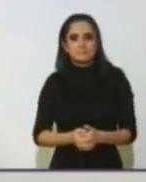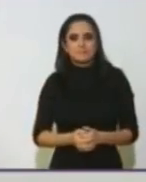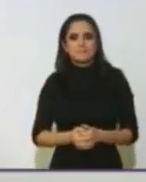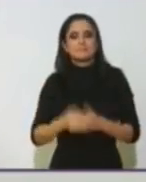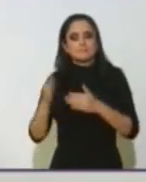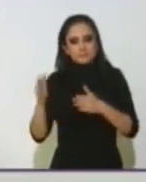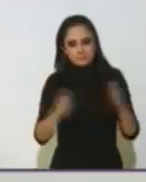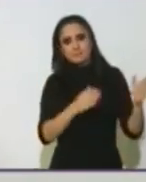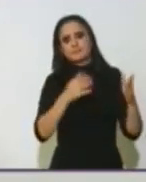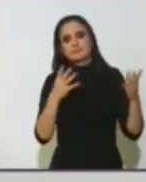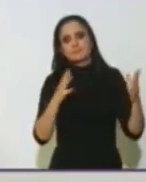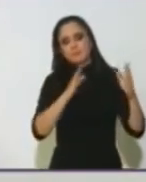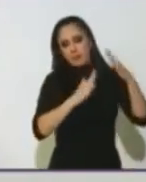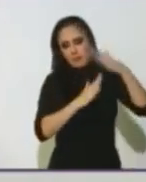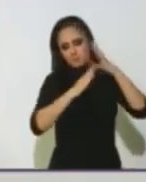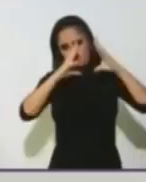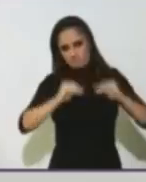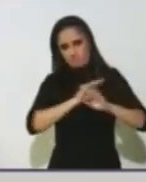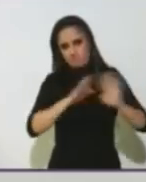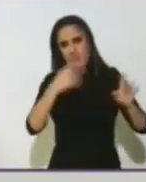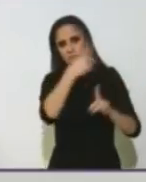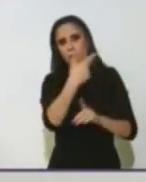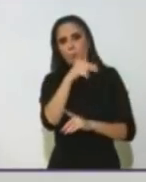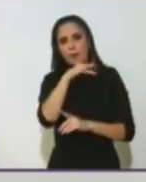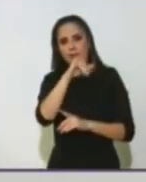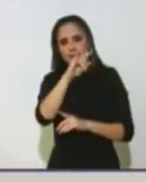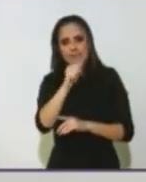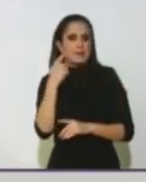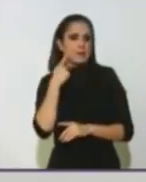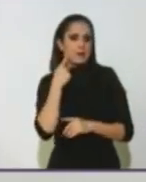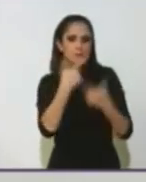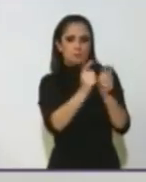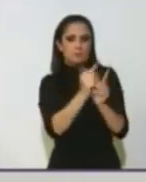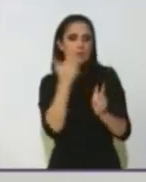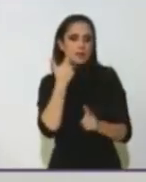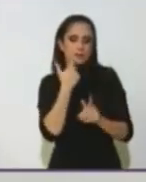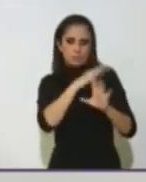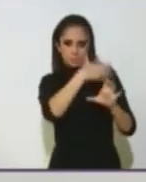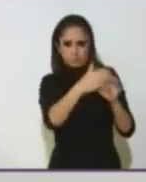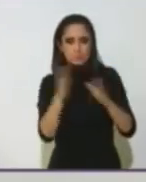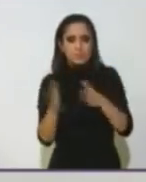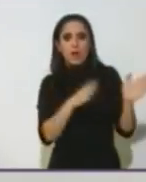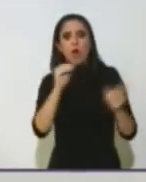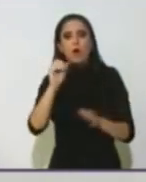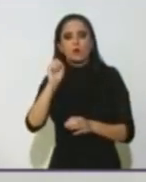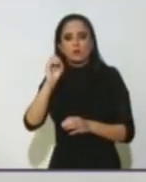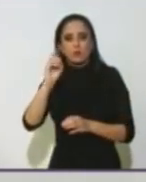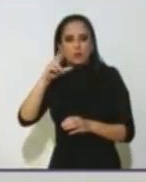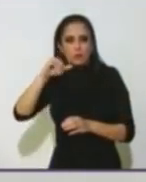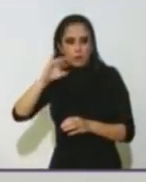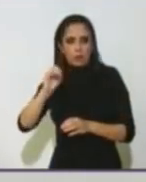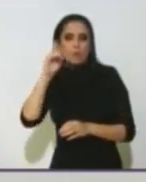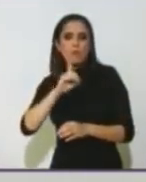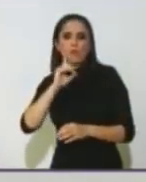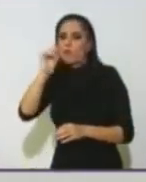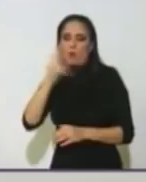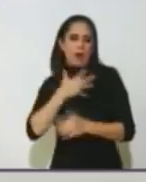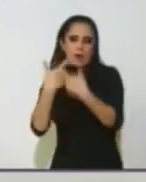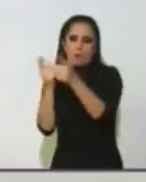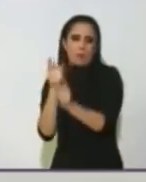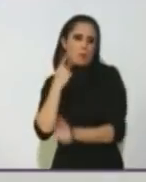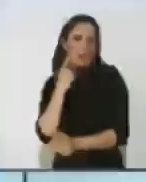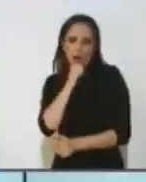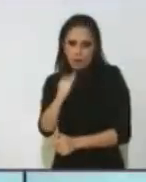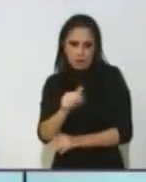participación del candidato del partido humanista de la ciudad de mexico el oren osornio candidata sin partido tenemos 30 segundos para